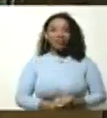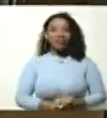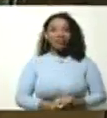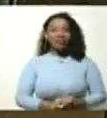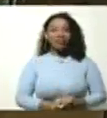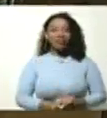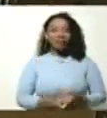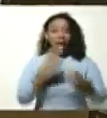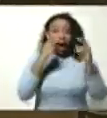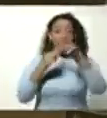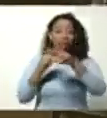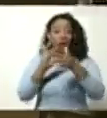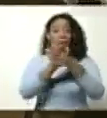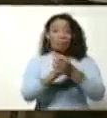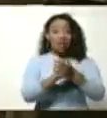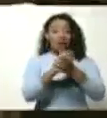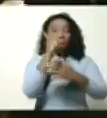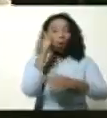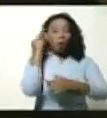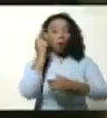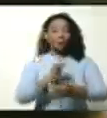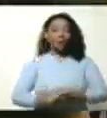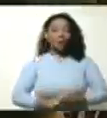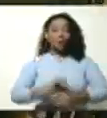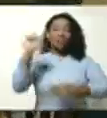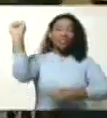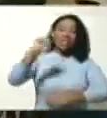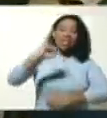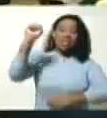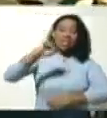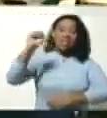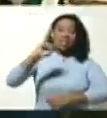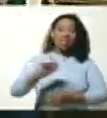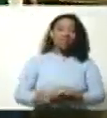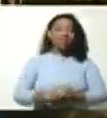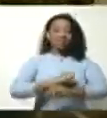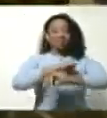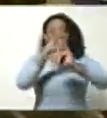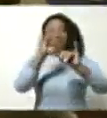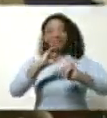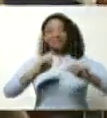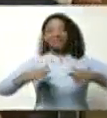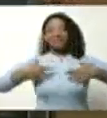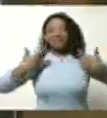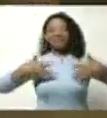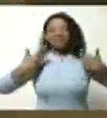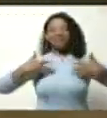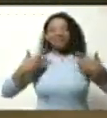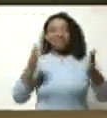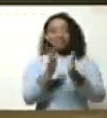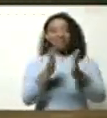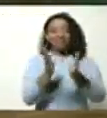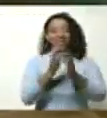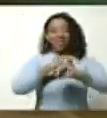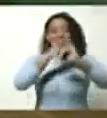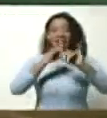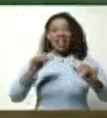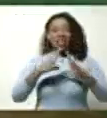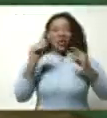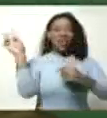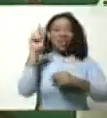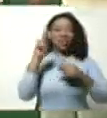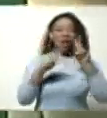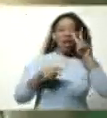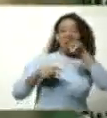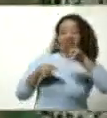¿Y vieron a sus amigos, a sus amigas? ¡Qué felicidad! Bueno, motivo de alegría para toda Venezuela